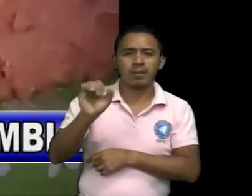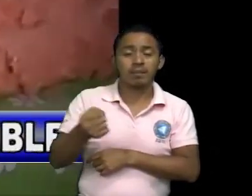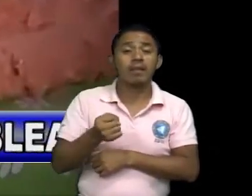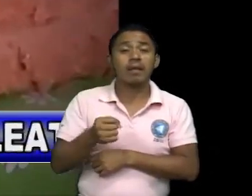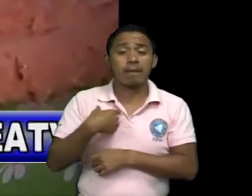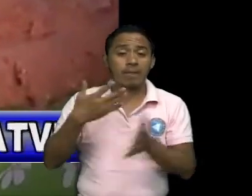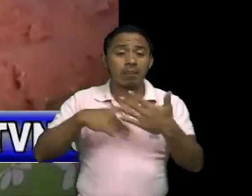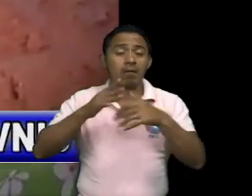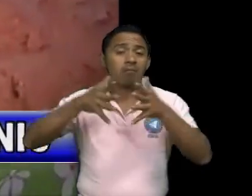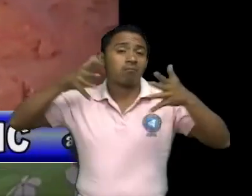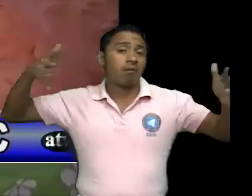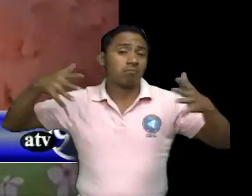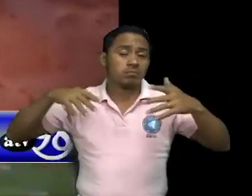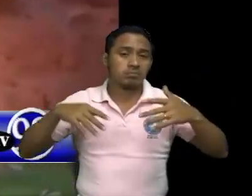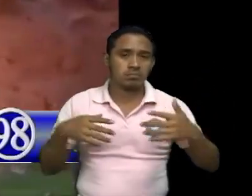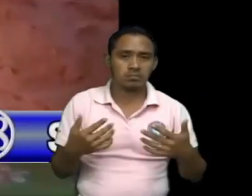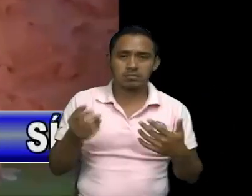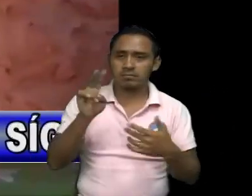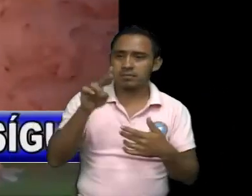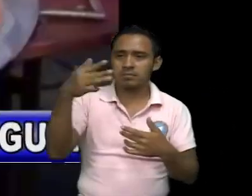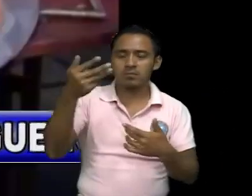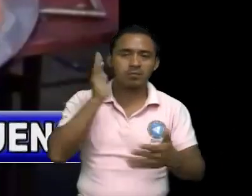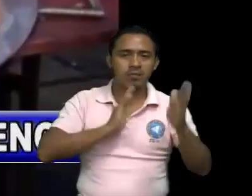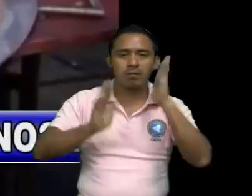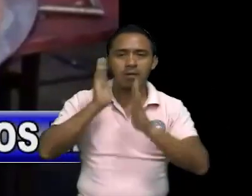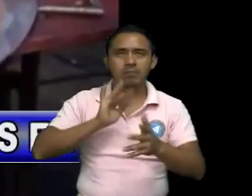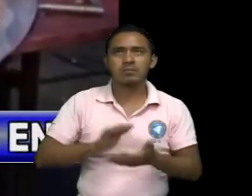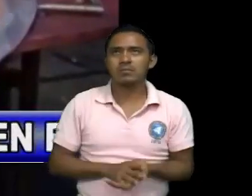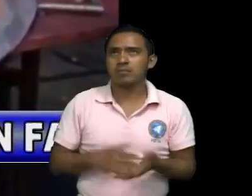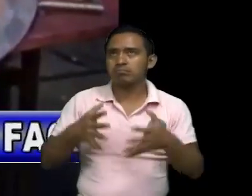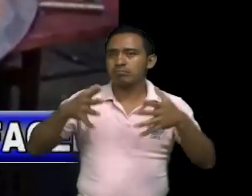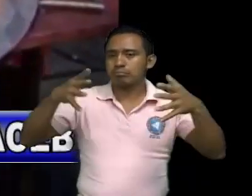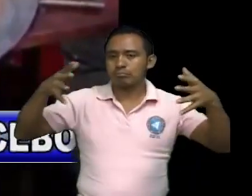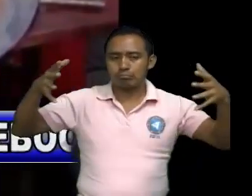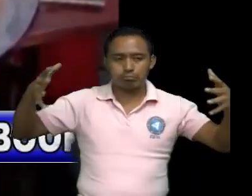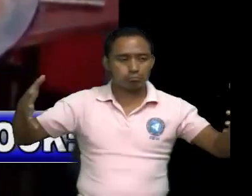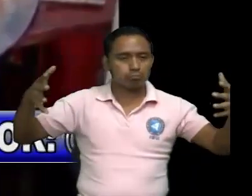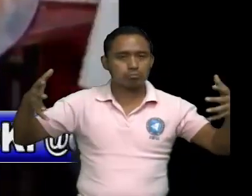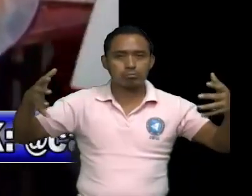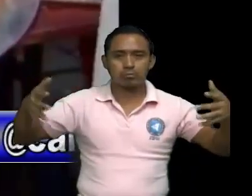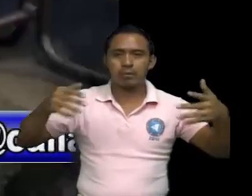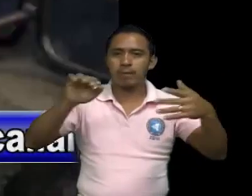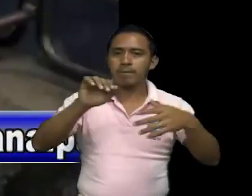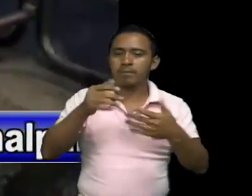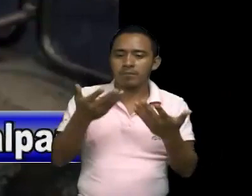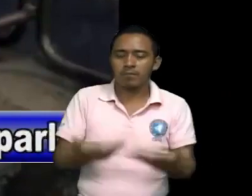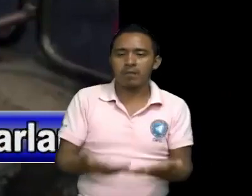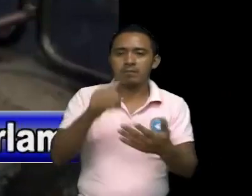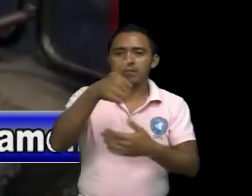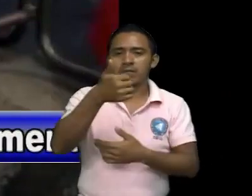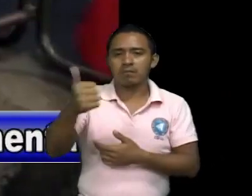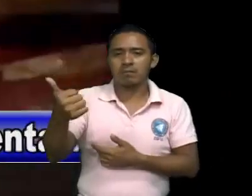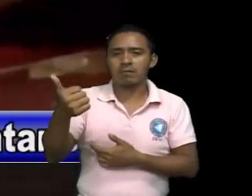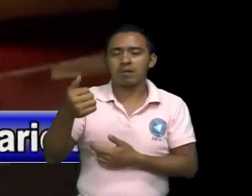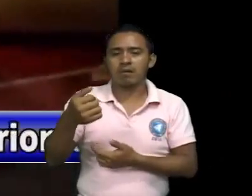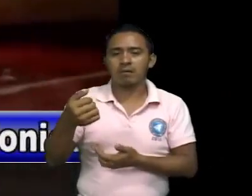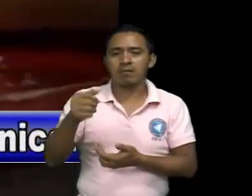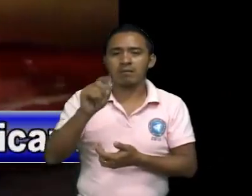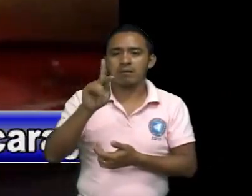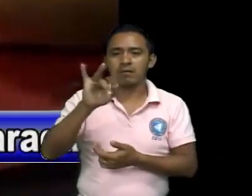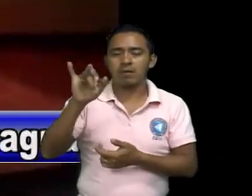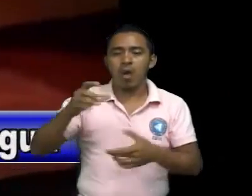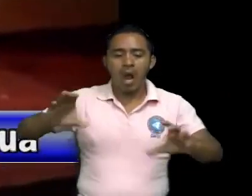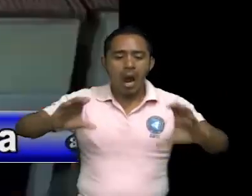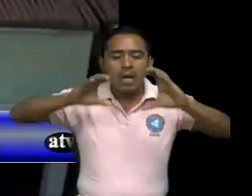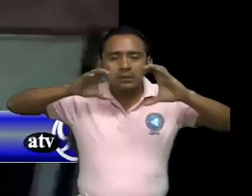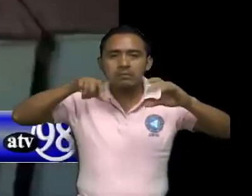mundo, el pasado 29 de agosto. La descomunal hamburguesa, cuyo peso fue de 66 kilogramos, se repartió